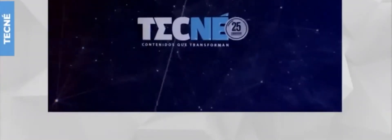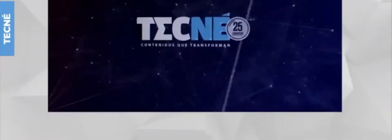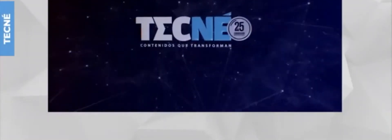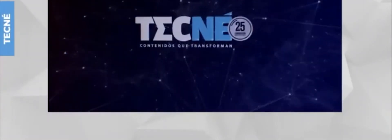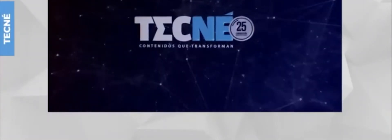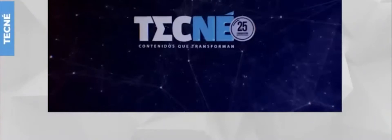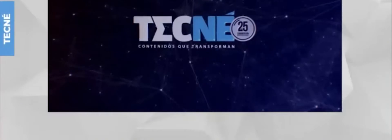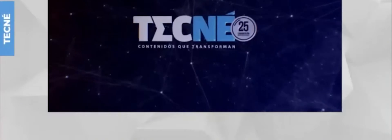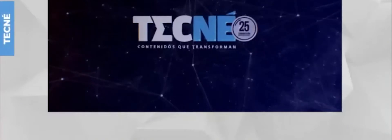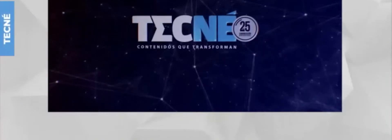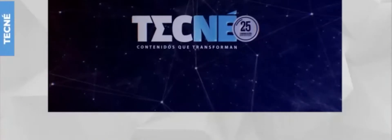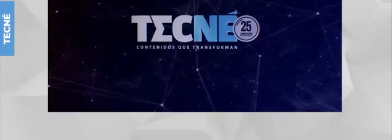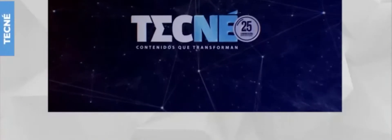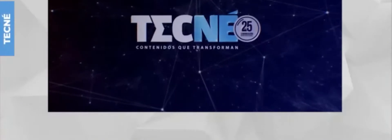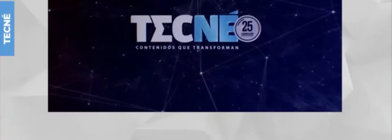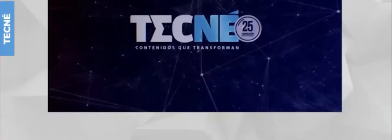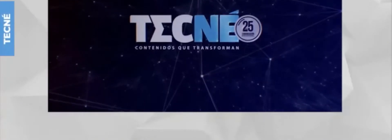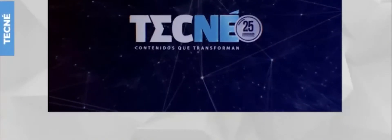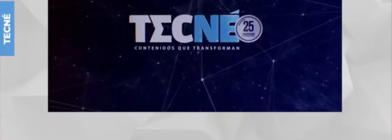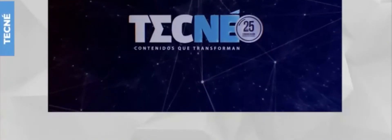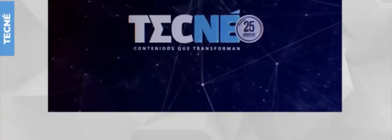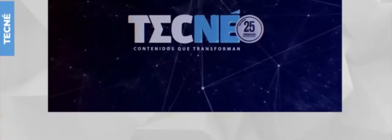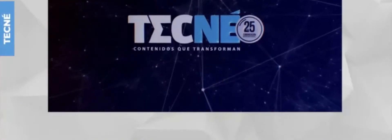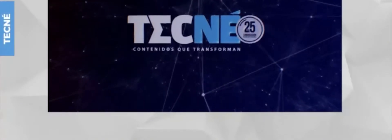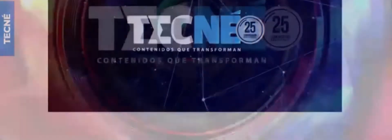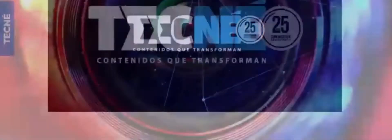picnic contenidos que transforman